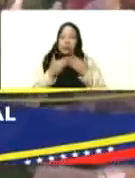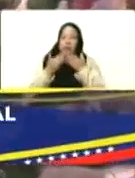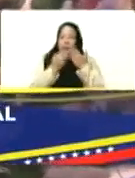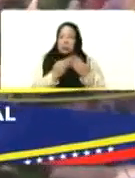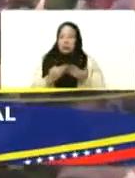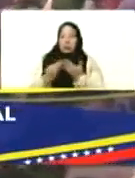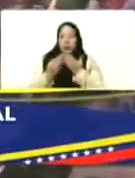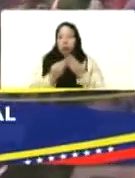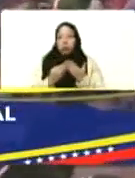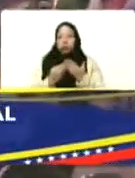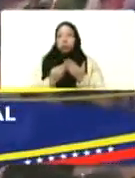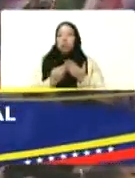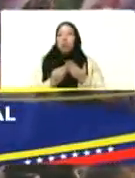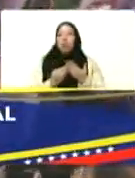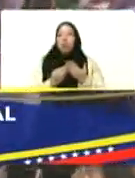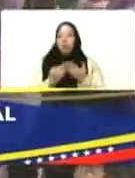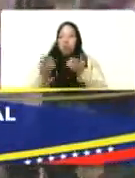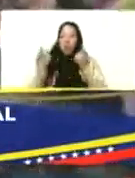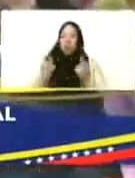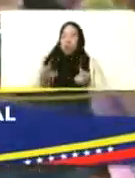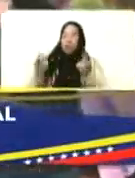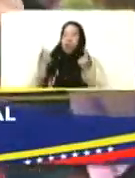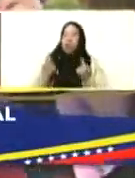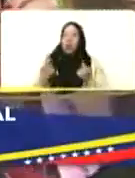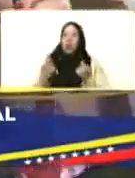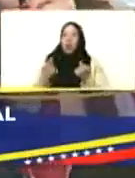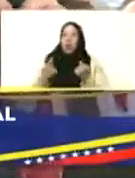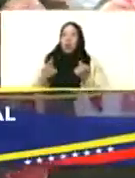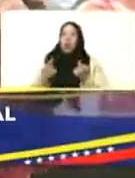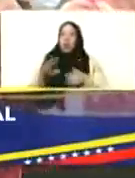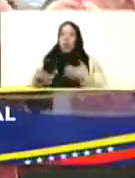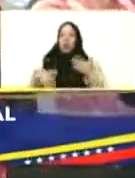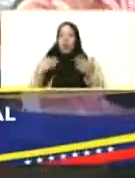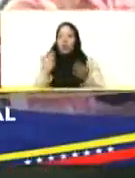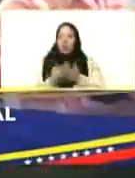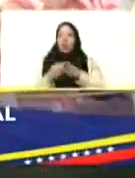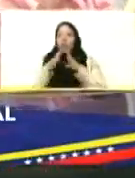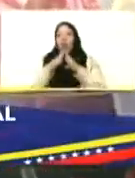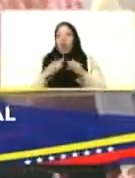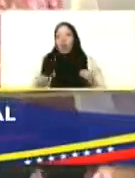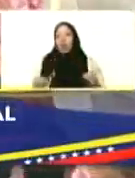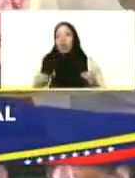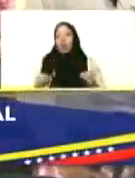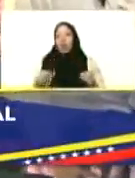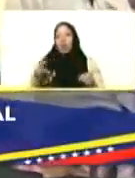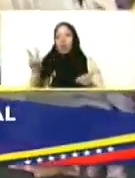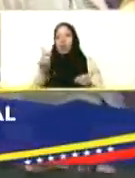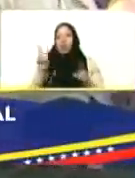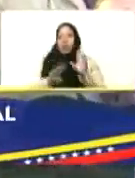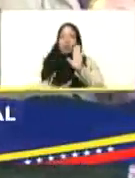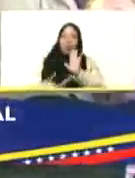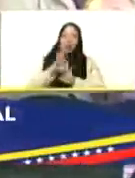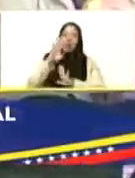de Caracas, usted ordena que lo lleve todo el país,